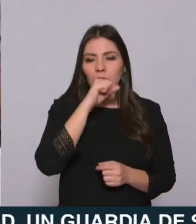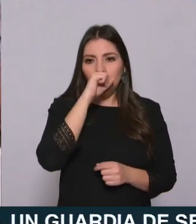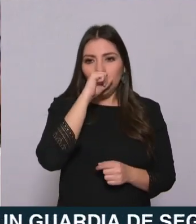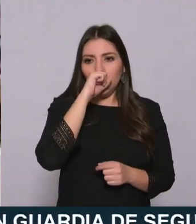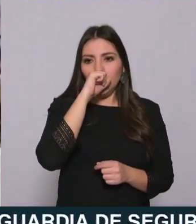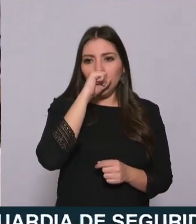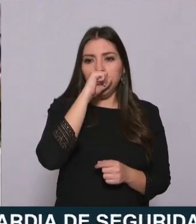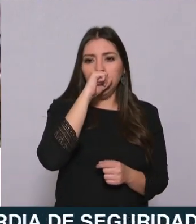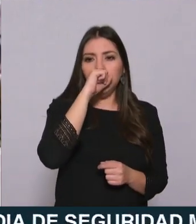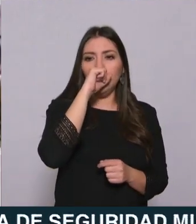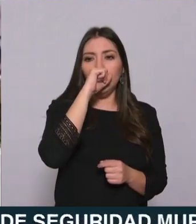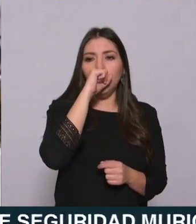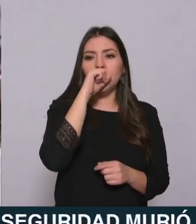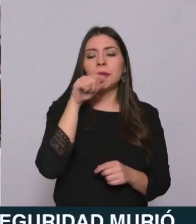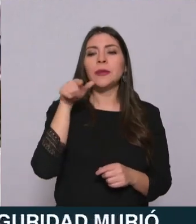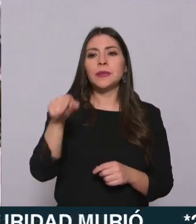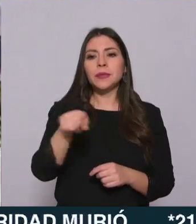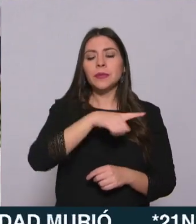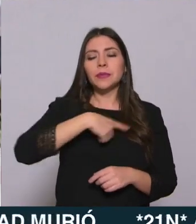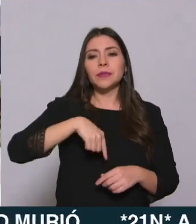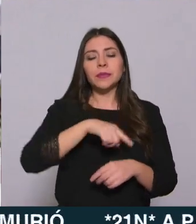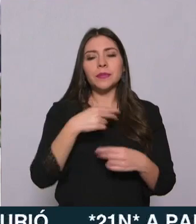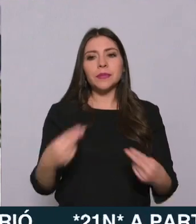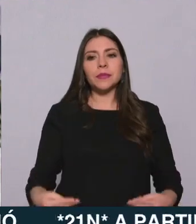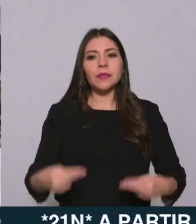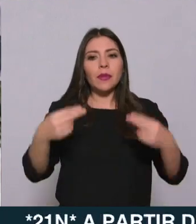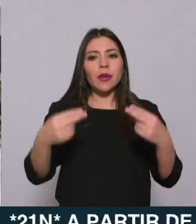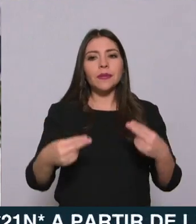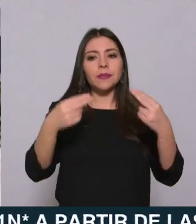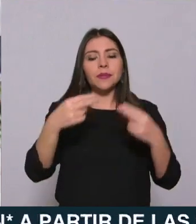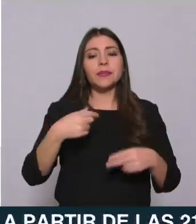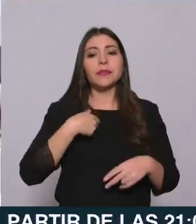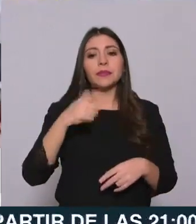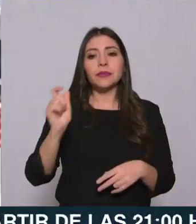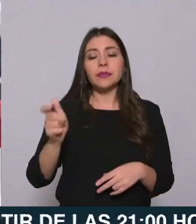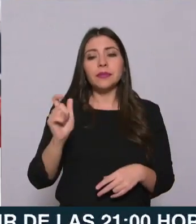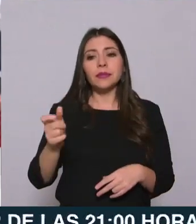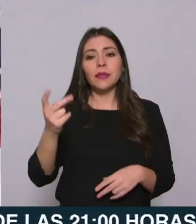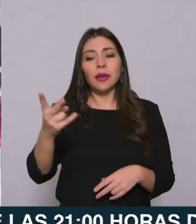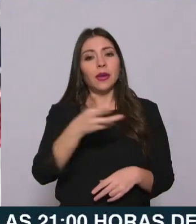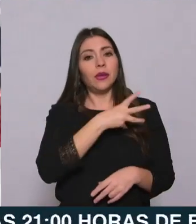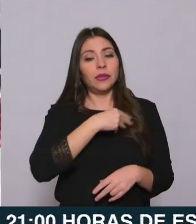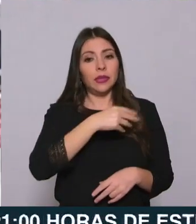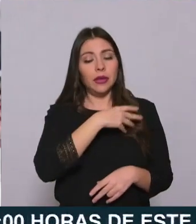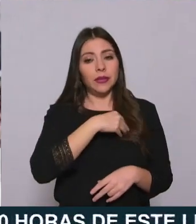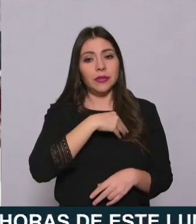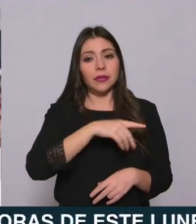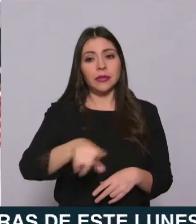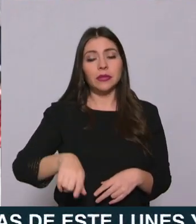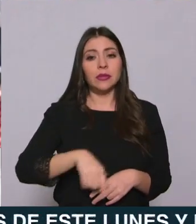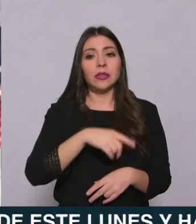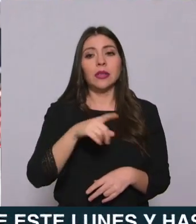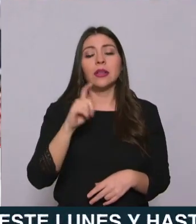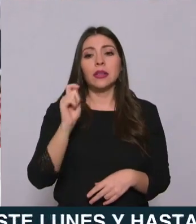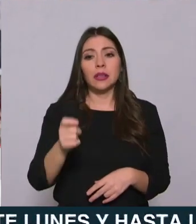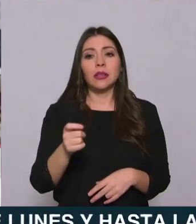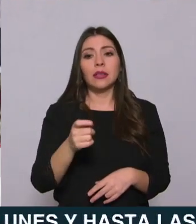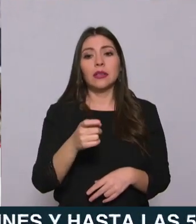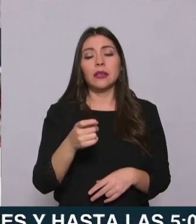de darle sustento de mi parte a mis 2 hijas, pues también tengo que darle